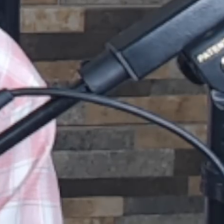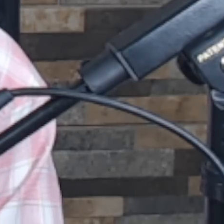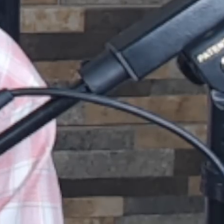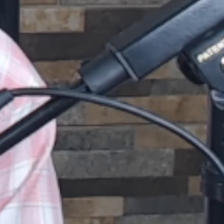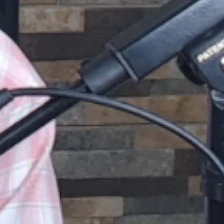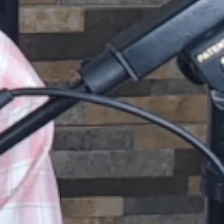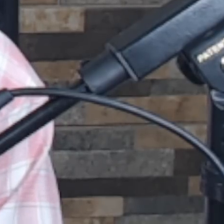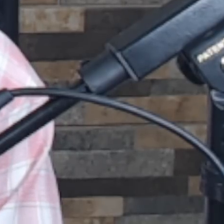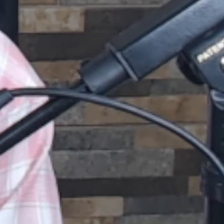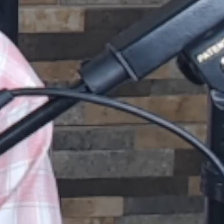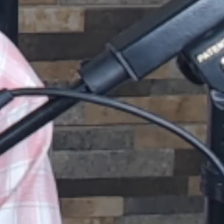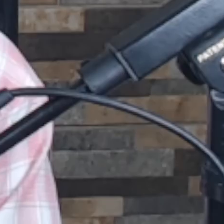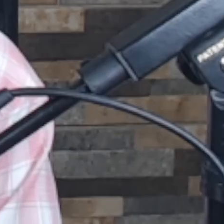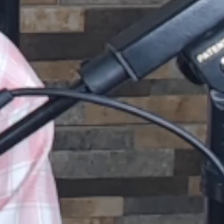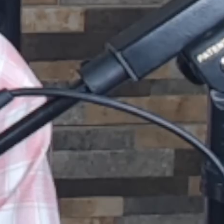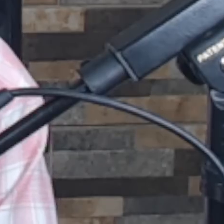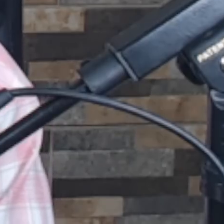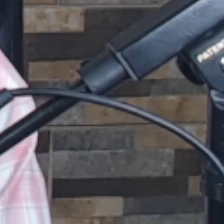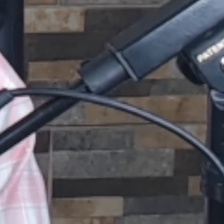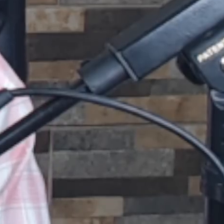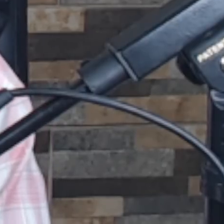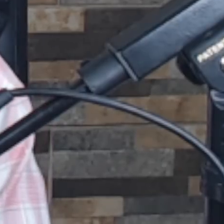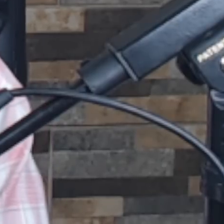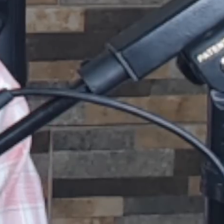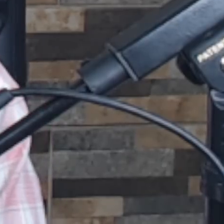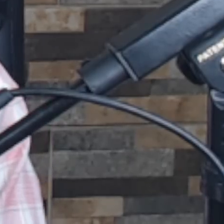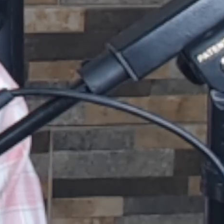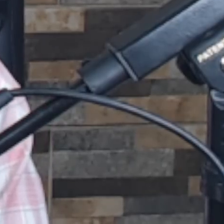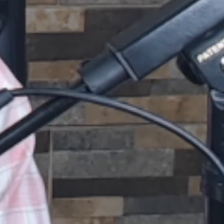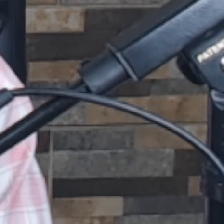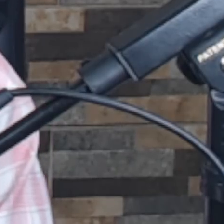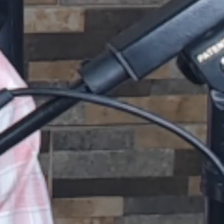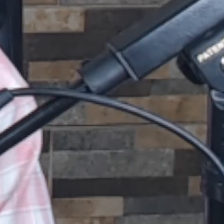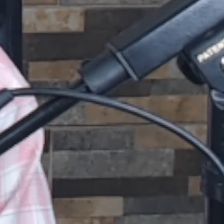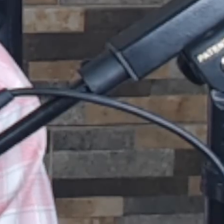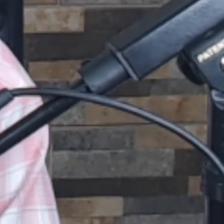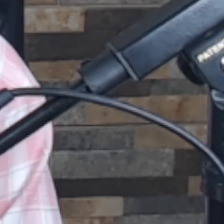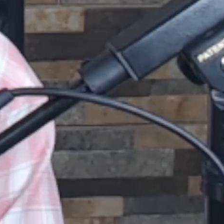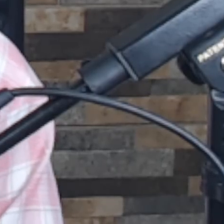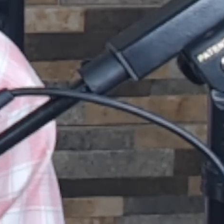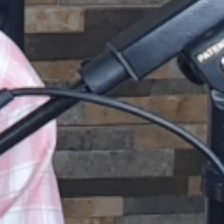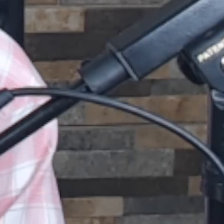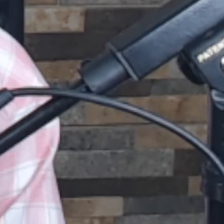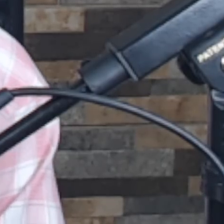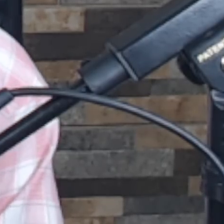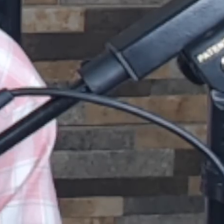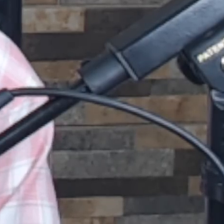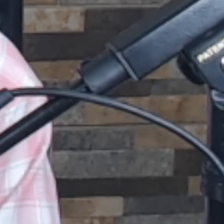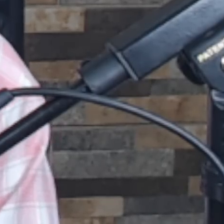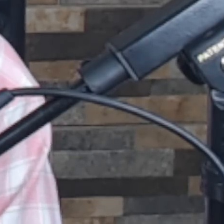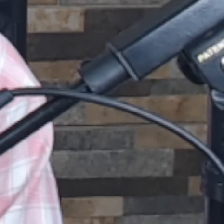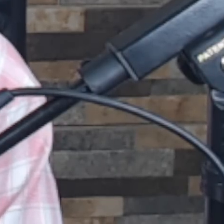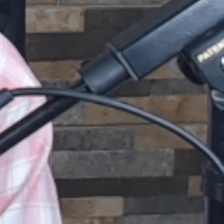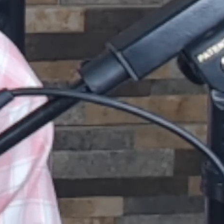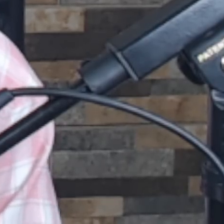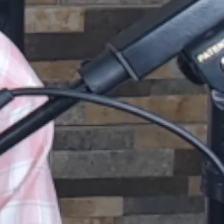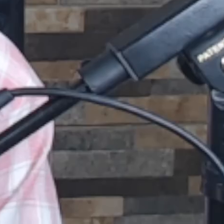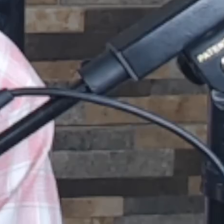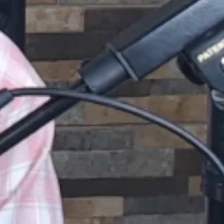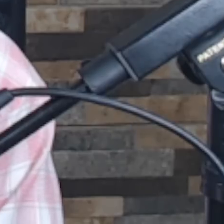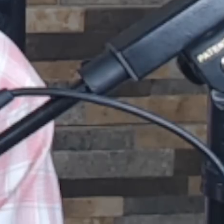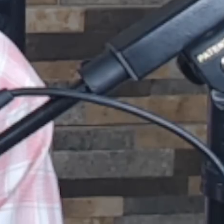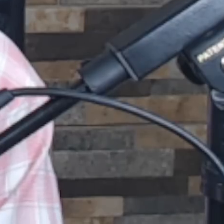referente no solamente en América Latina, en Sudamérica, en todo el continente americano. También lo ha sido a nivel, hablando de